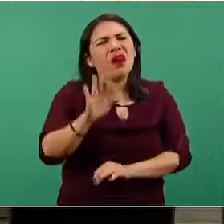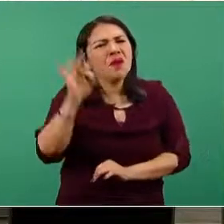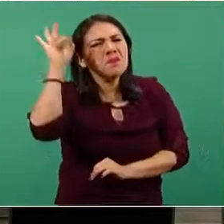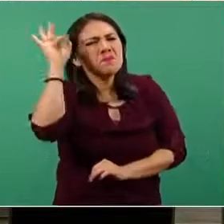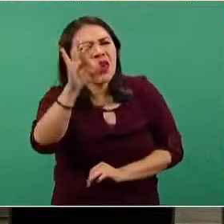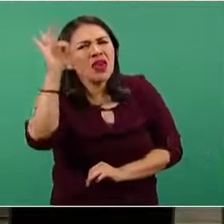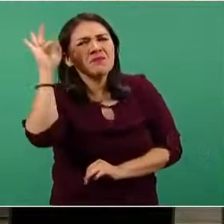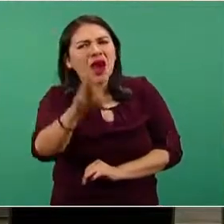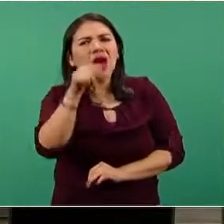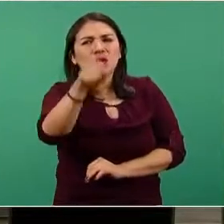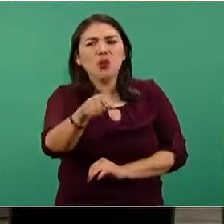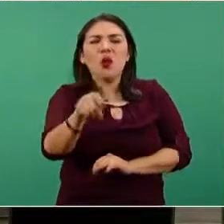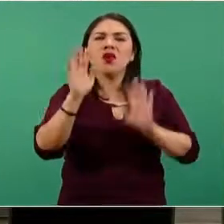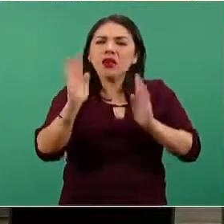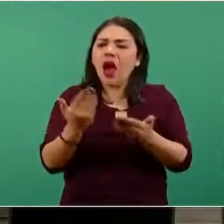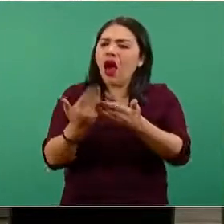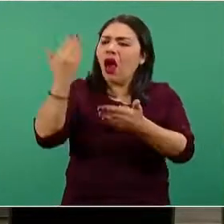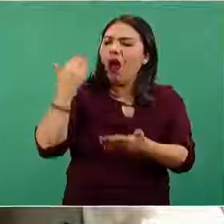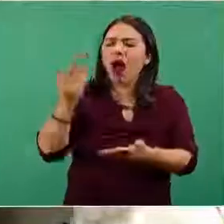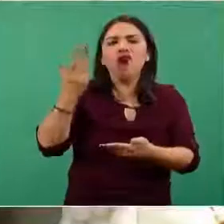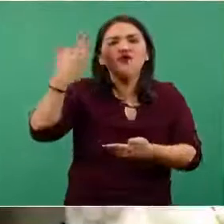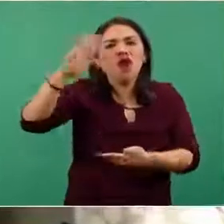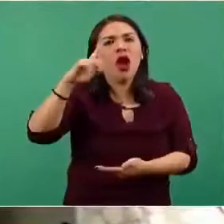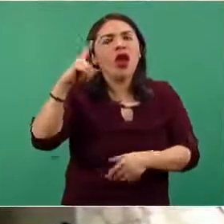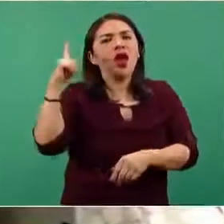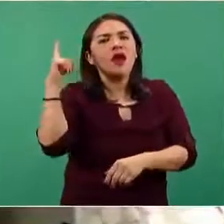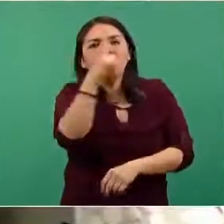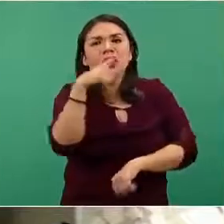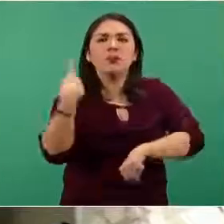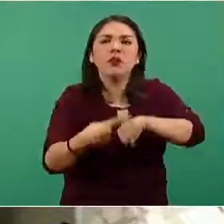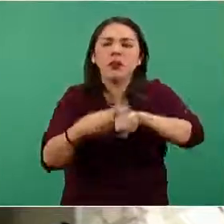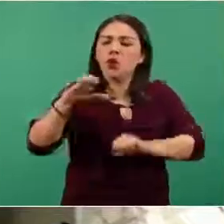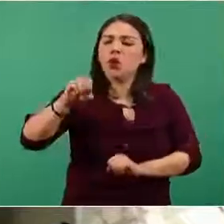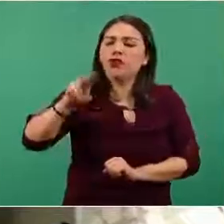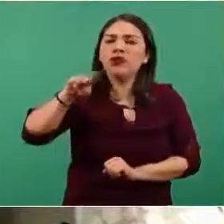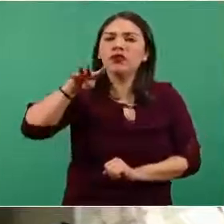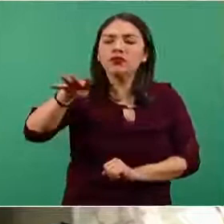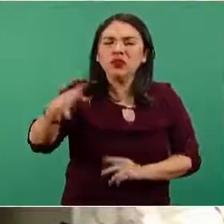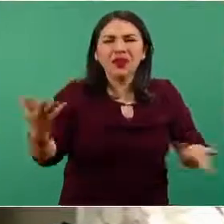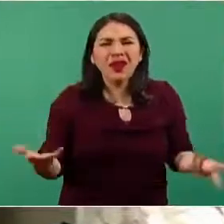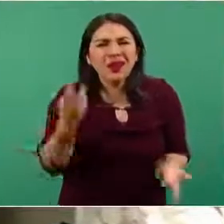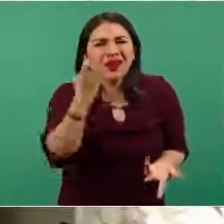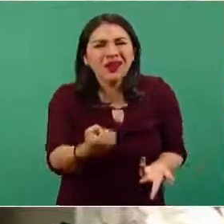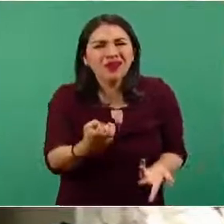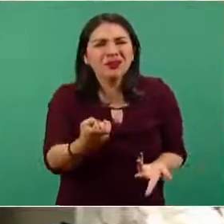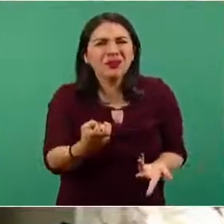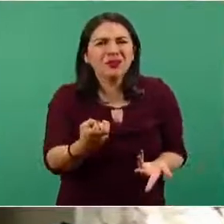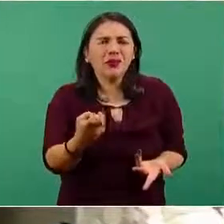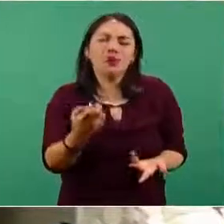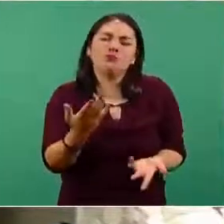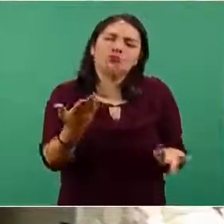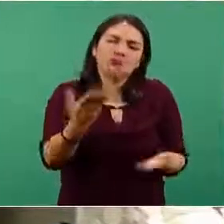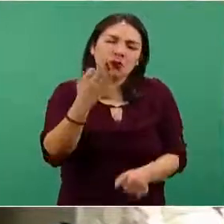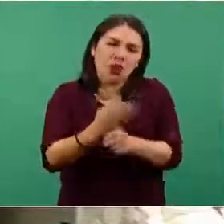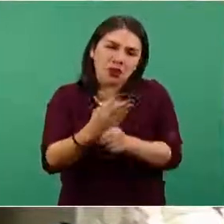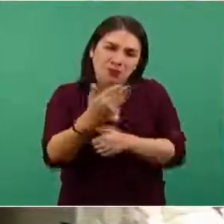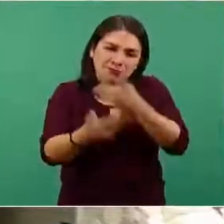aparición que usted tiene después de haber pasado un episodio difícil de COVID-19. De antemano,